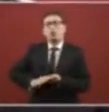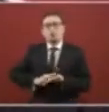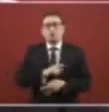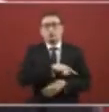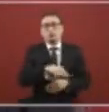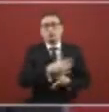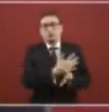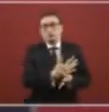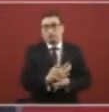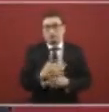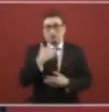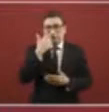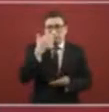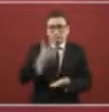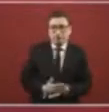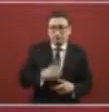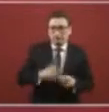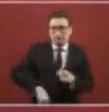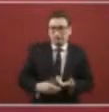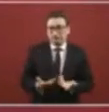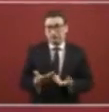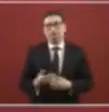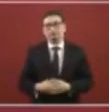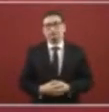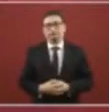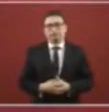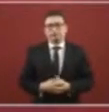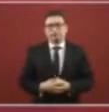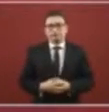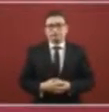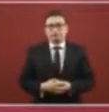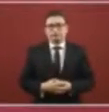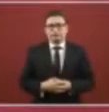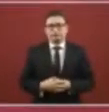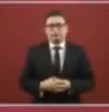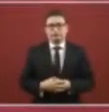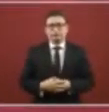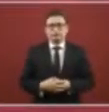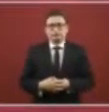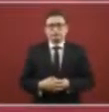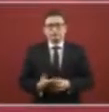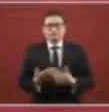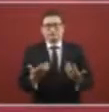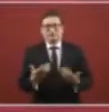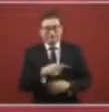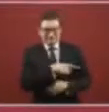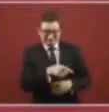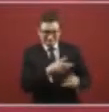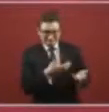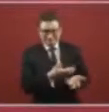historia y eso es completamente